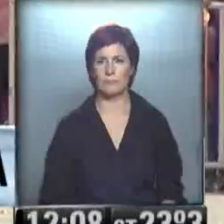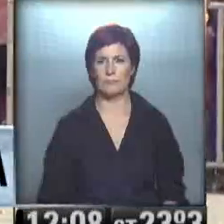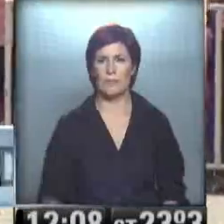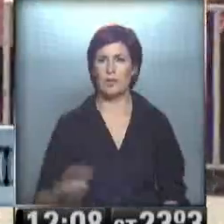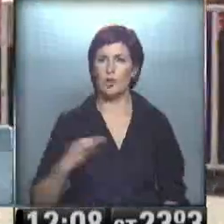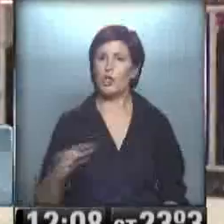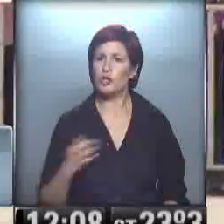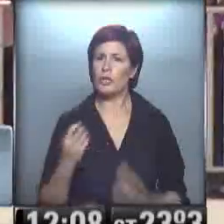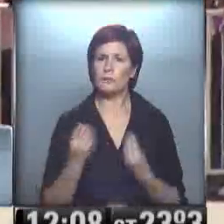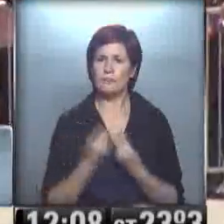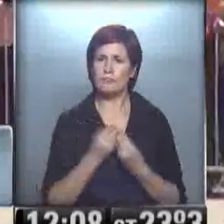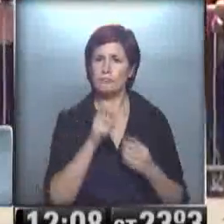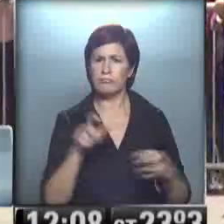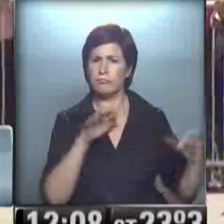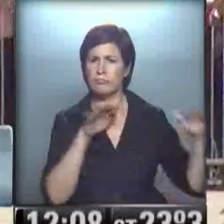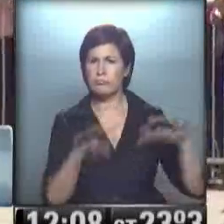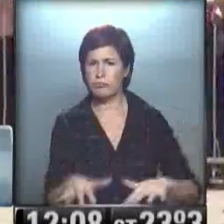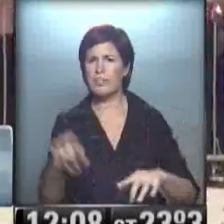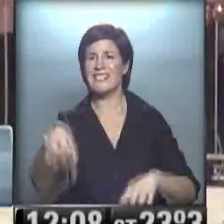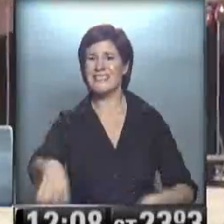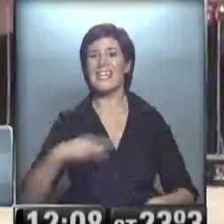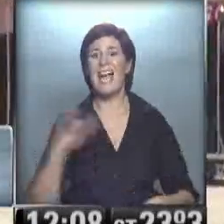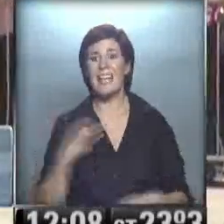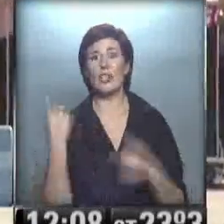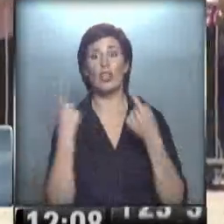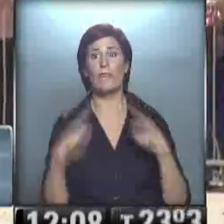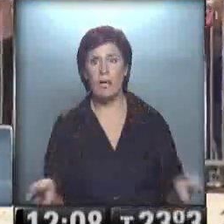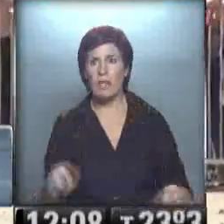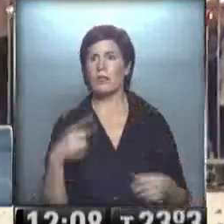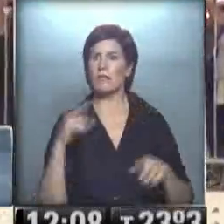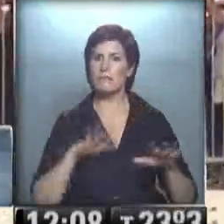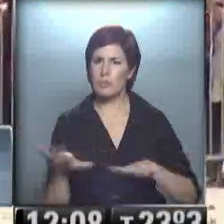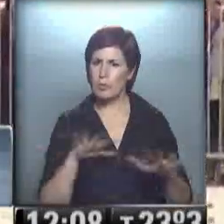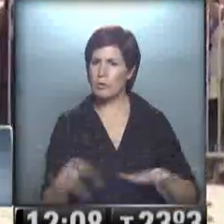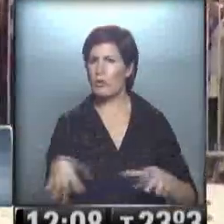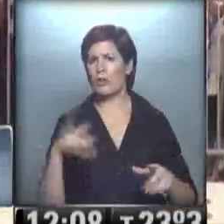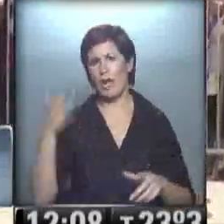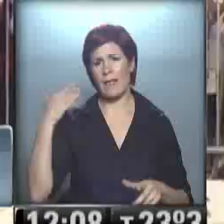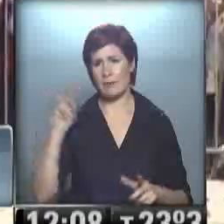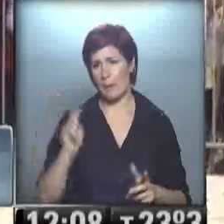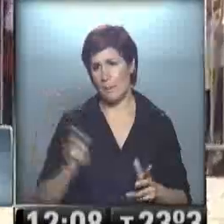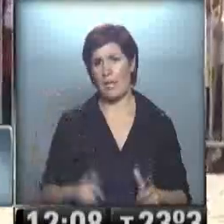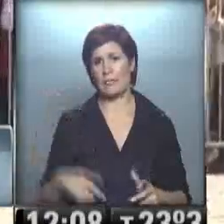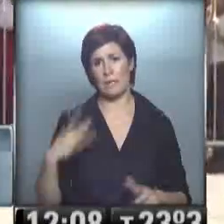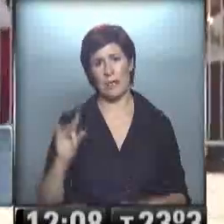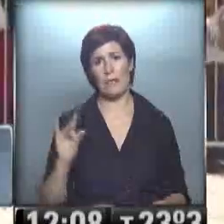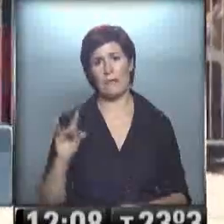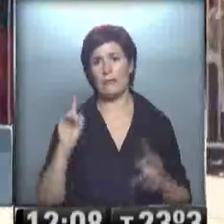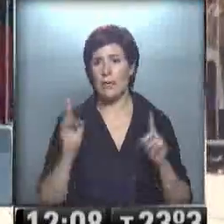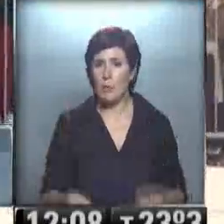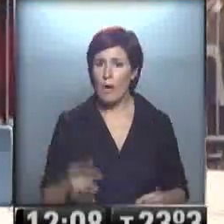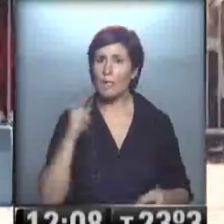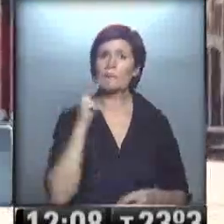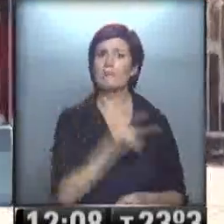quizás por el condimento de un montón de situaciones que han pasado durante estos últimos meses, Se ve realmente una